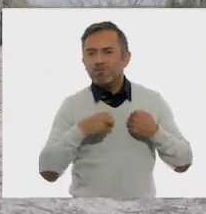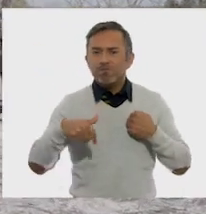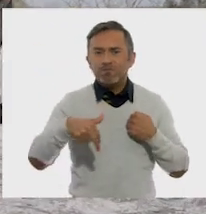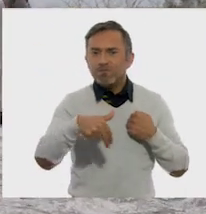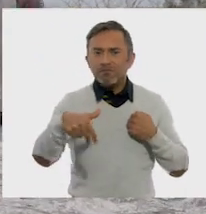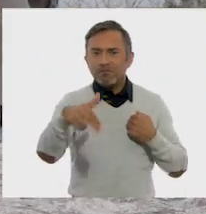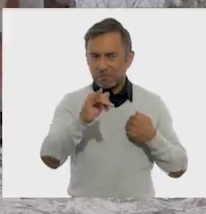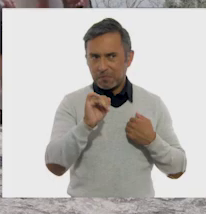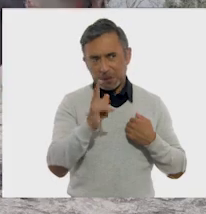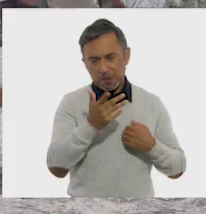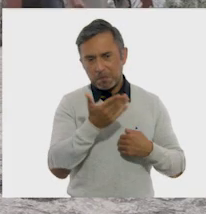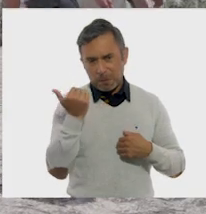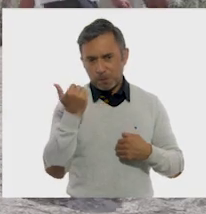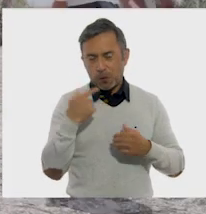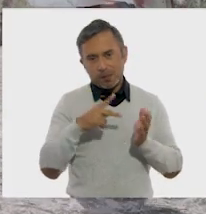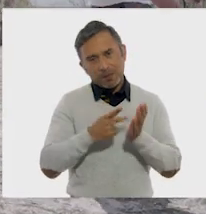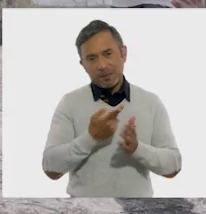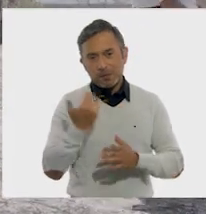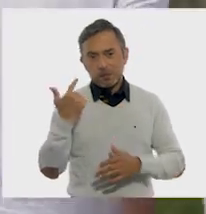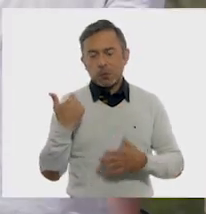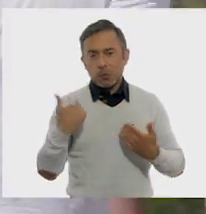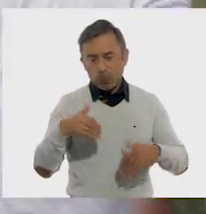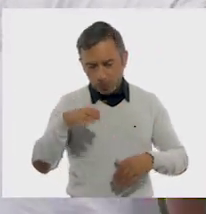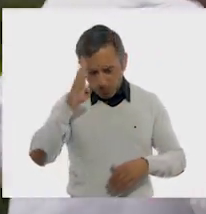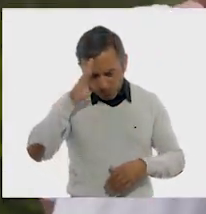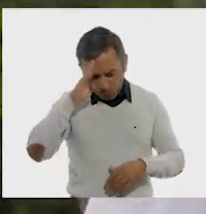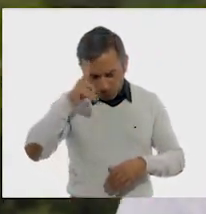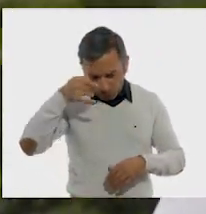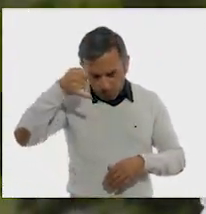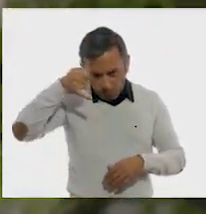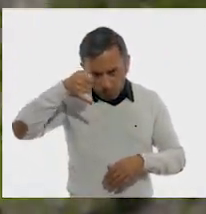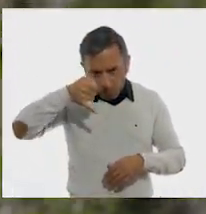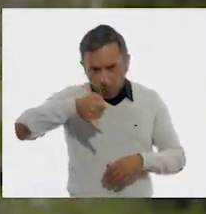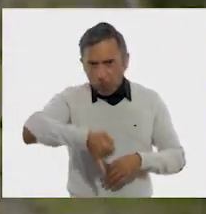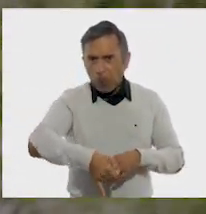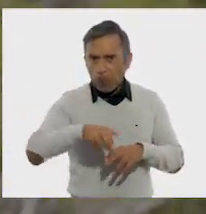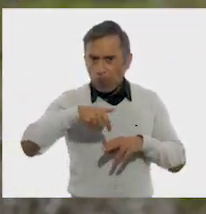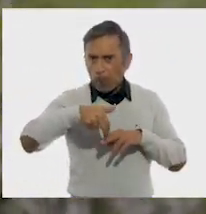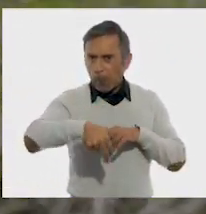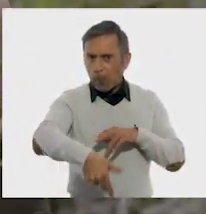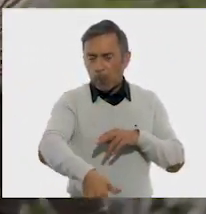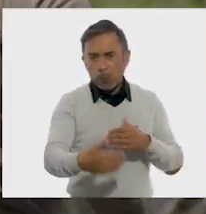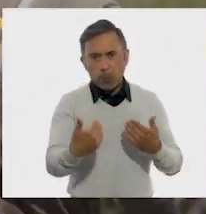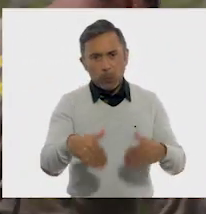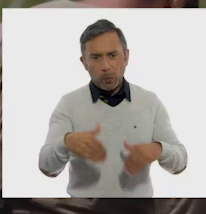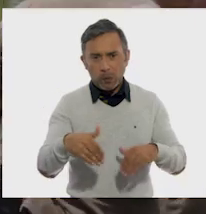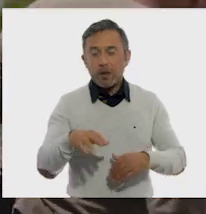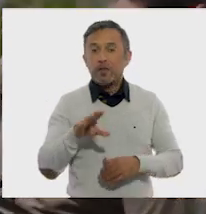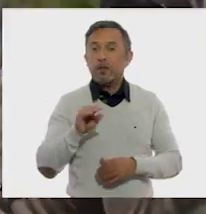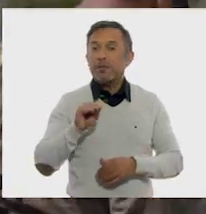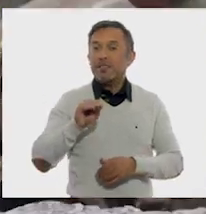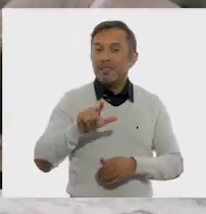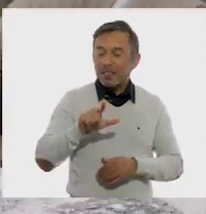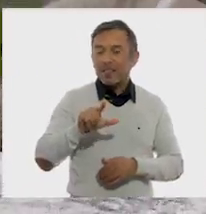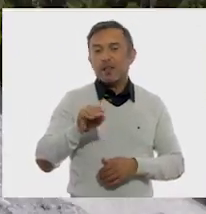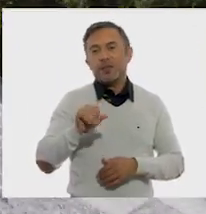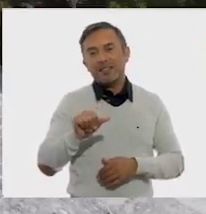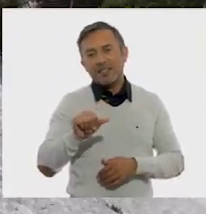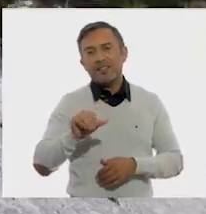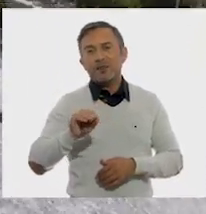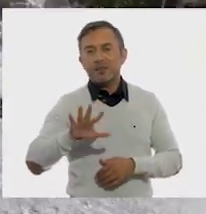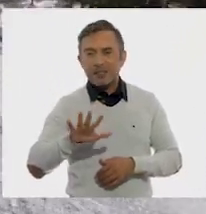vamos de retouch. Cuidado, está inclinado, ¿eh? Pam. 97, 96,